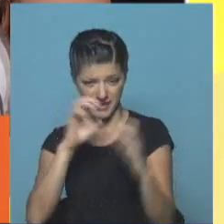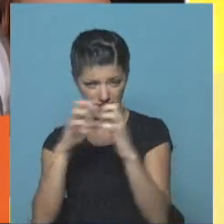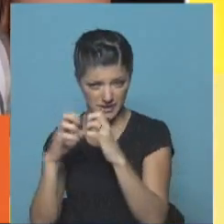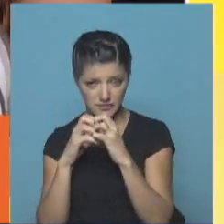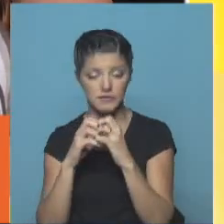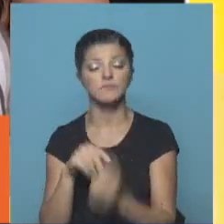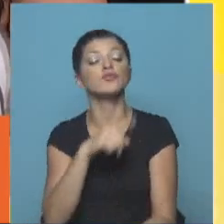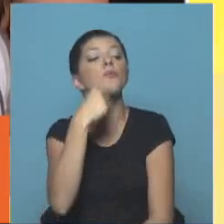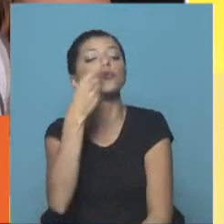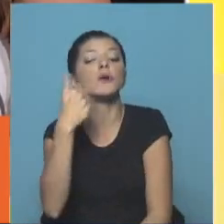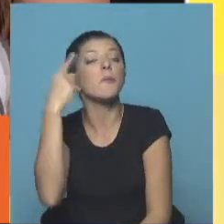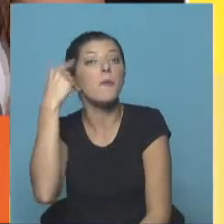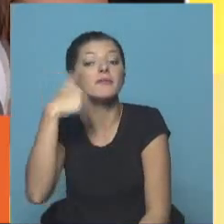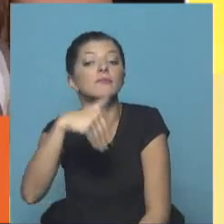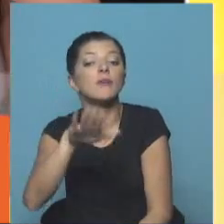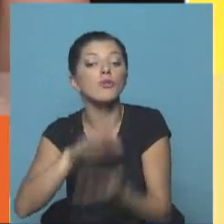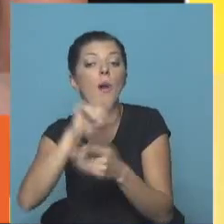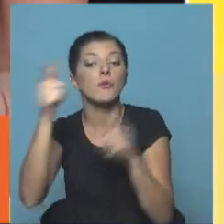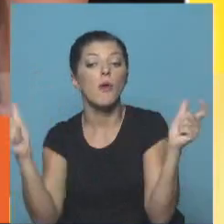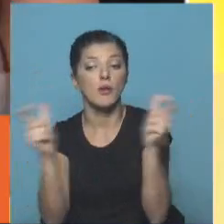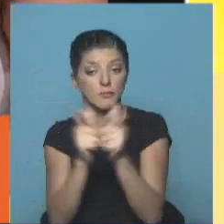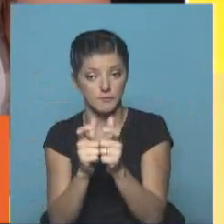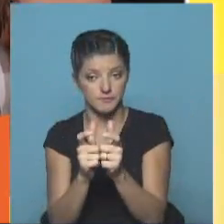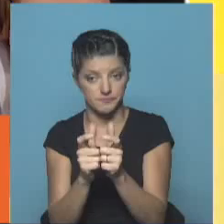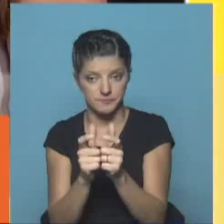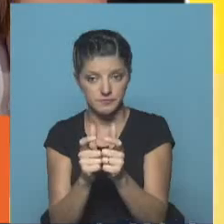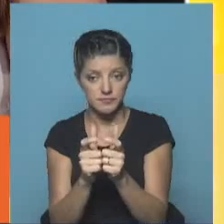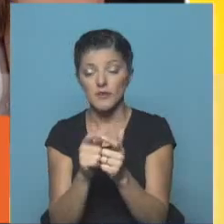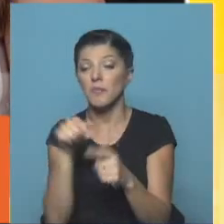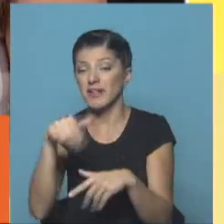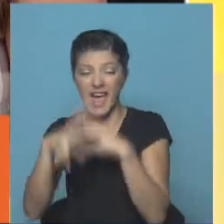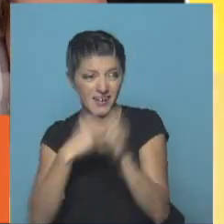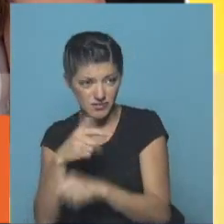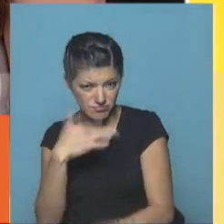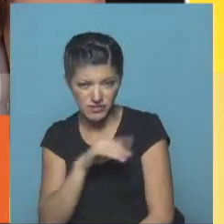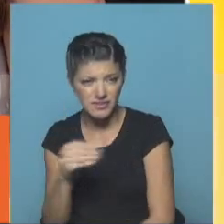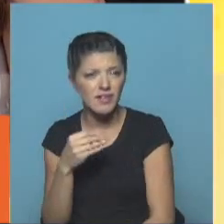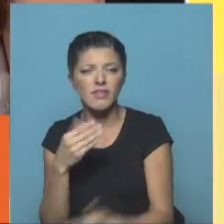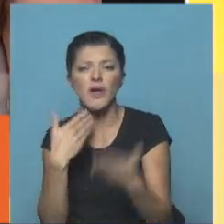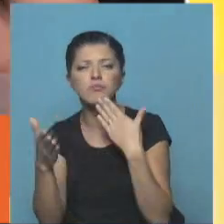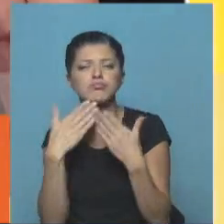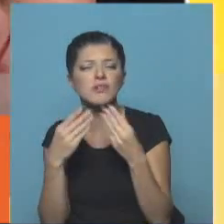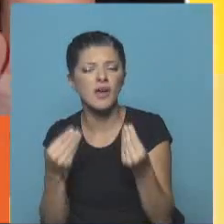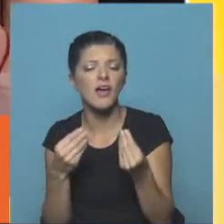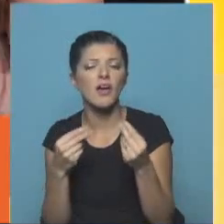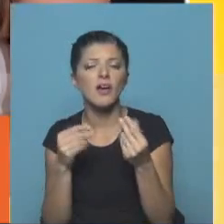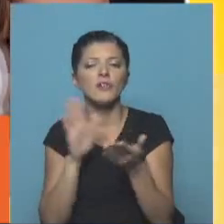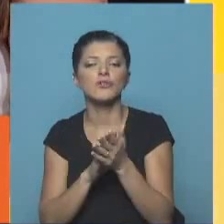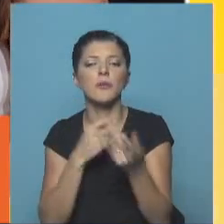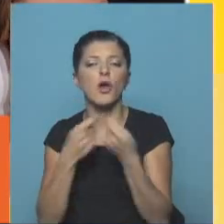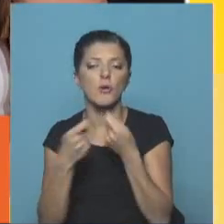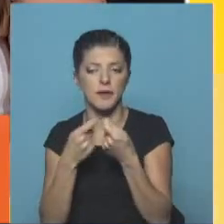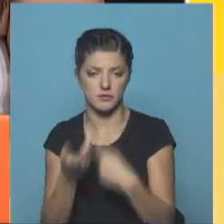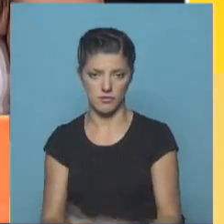puede esperar de ahí en cuanto a estas negociaciones, porque no se entiende a esta altura qué es lo que están discutiendo a nivel comercial dentro del